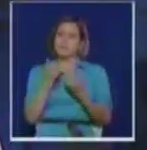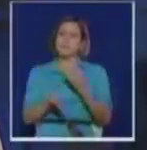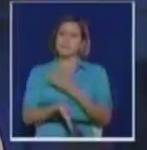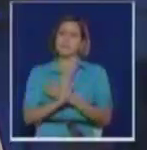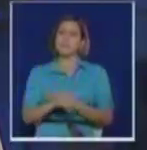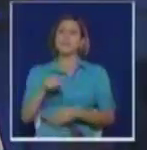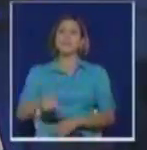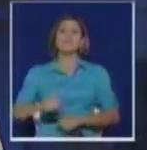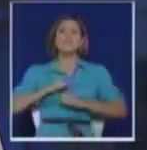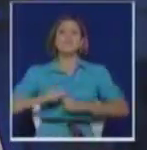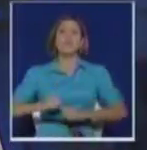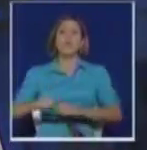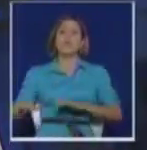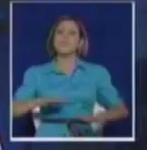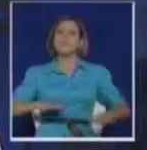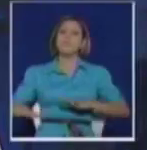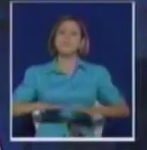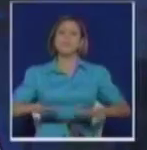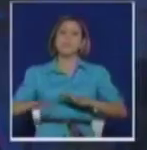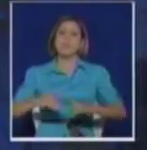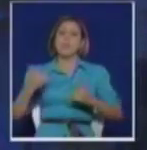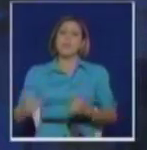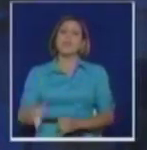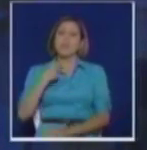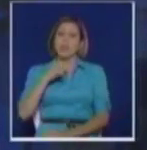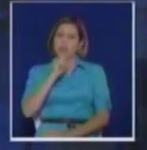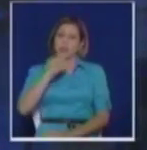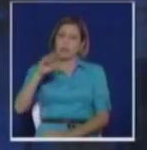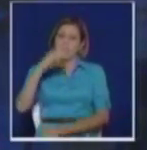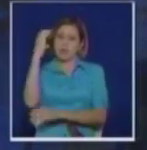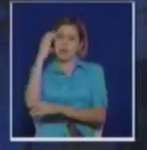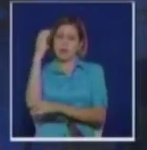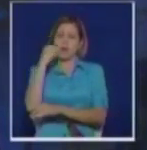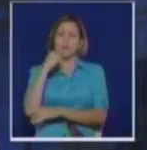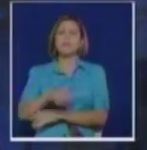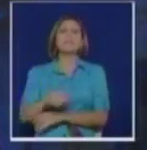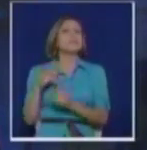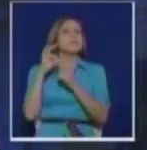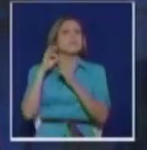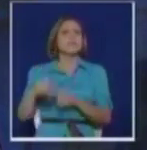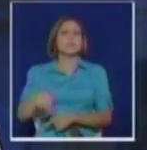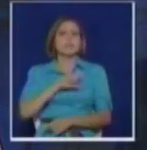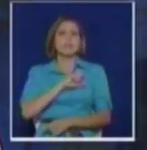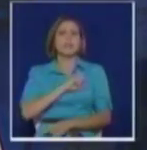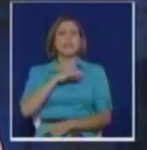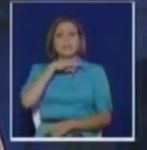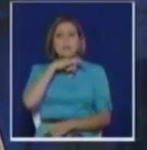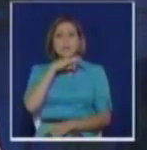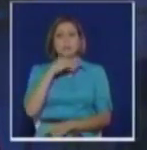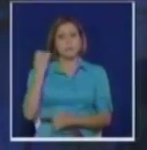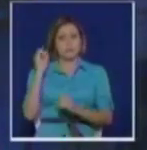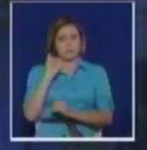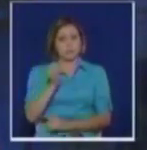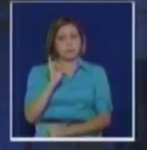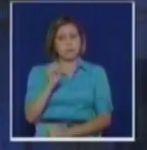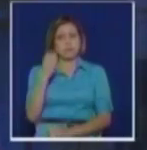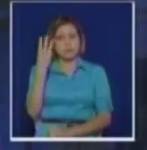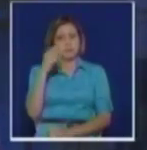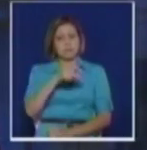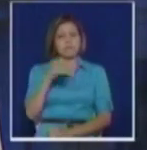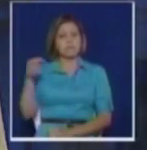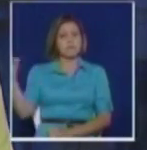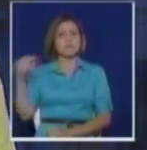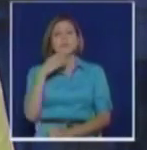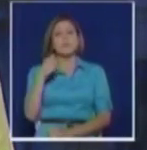Un fuerte temblor de tierra se sintió esta noche en el suroccidente del país y especialmente en Cali, Yumbo y Jamundí. El epicentro, según el